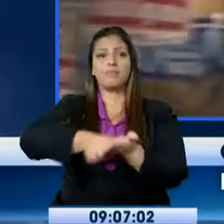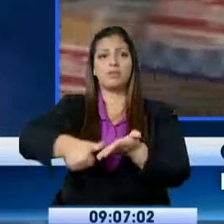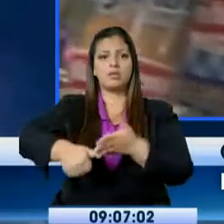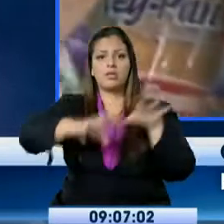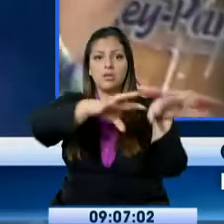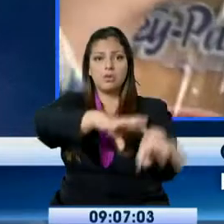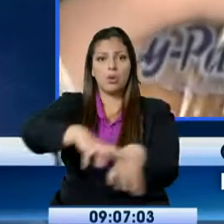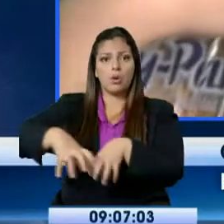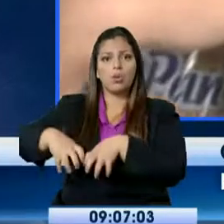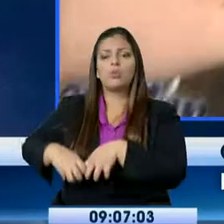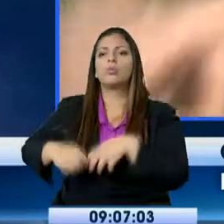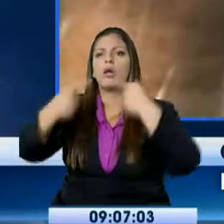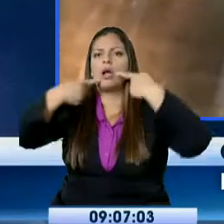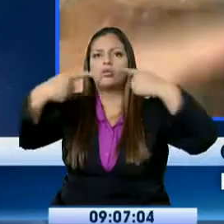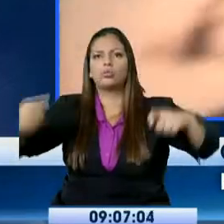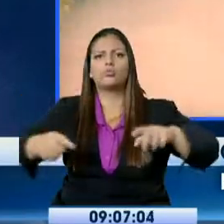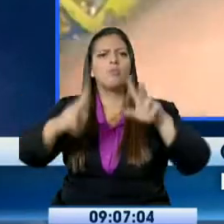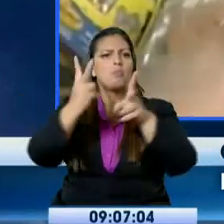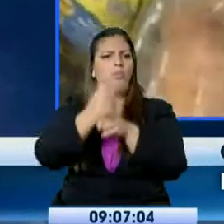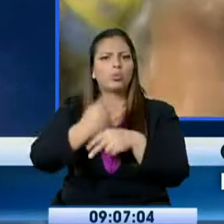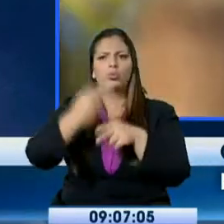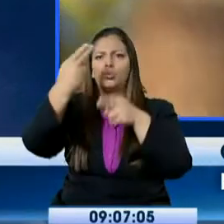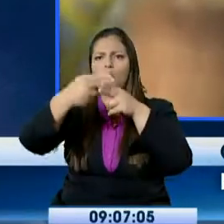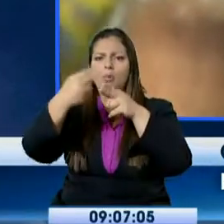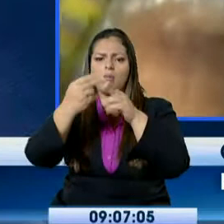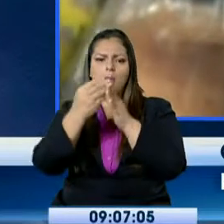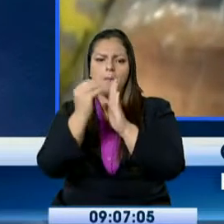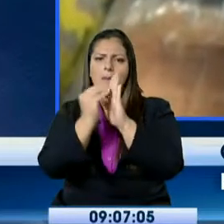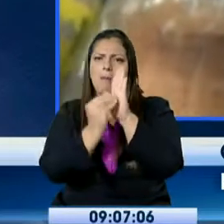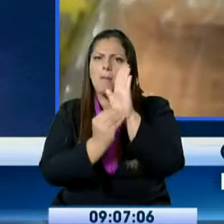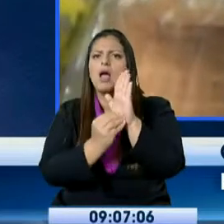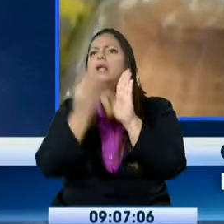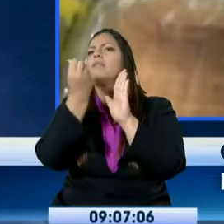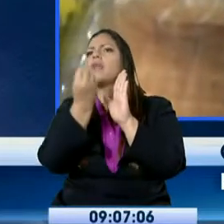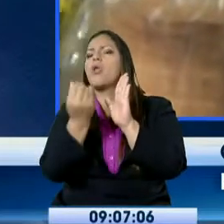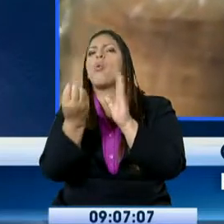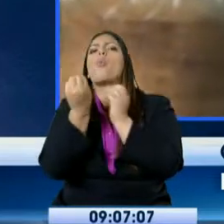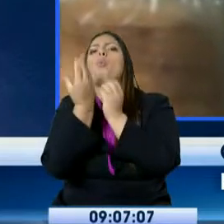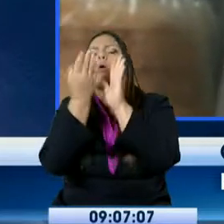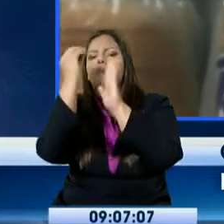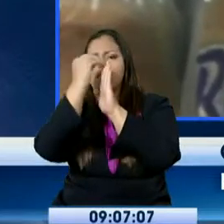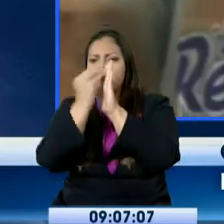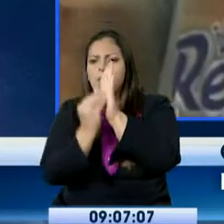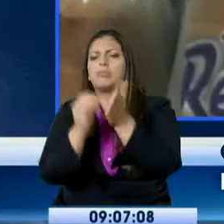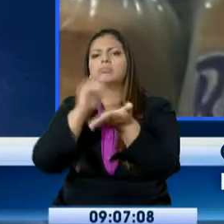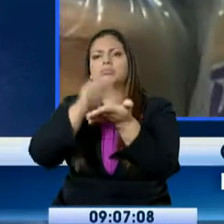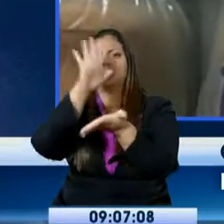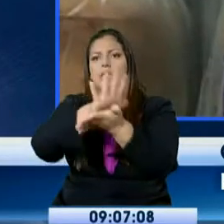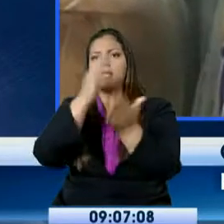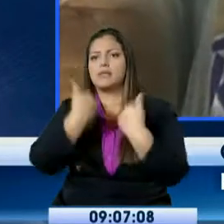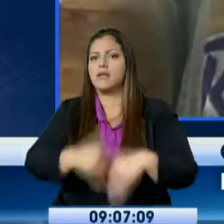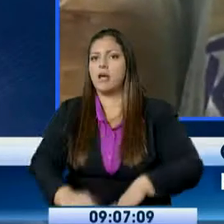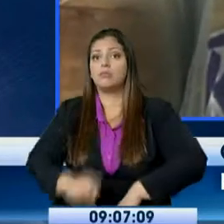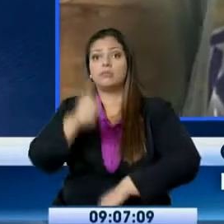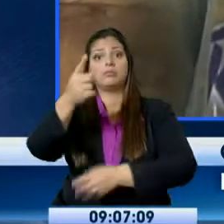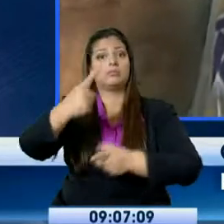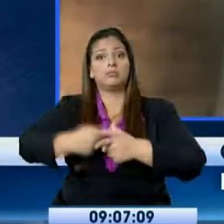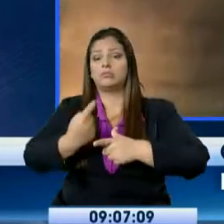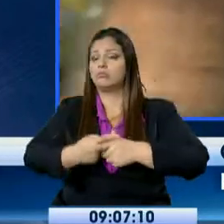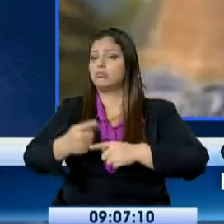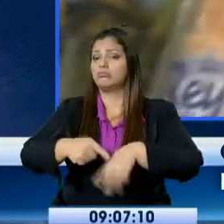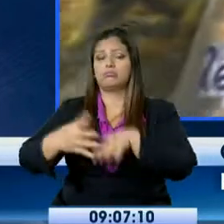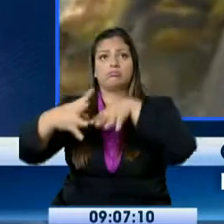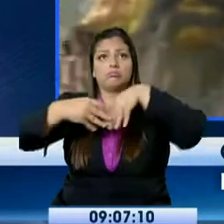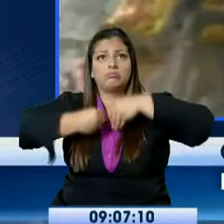agricultura ellos muy importantes señores y aquí un mensaje para aquellos comerciantes si ustedes y ojo con